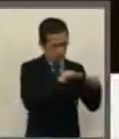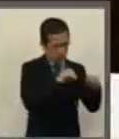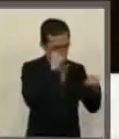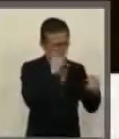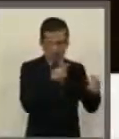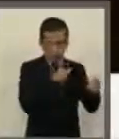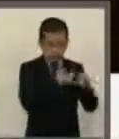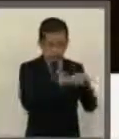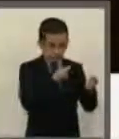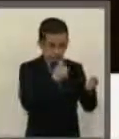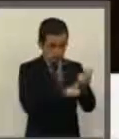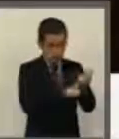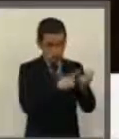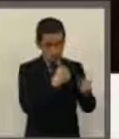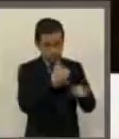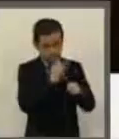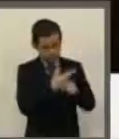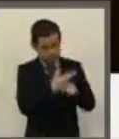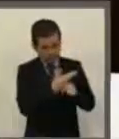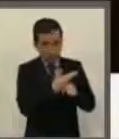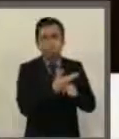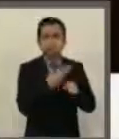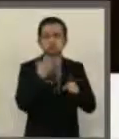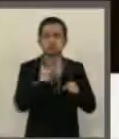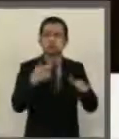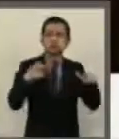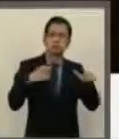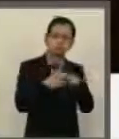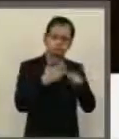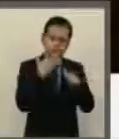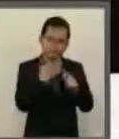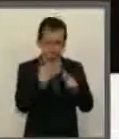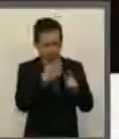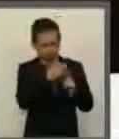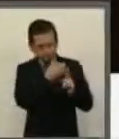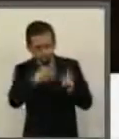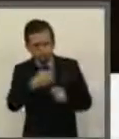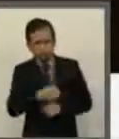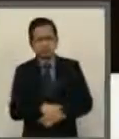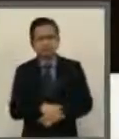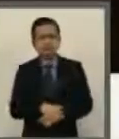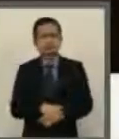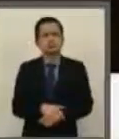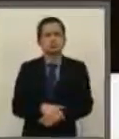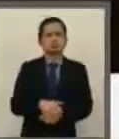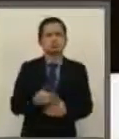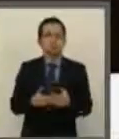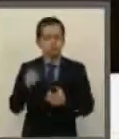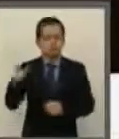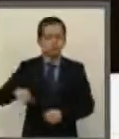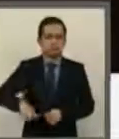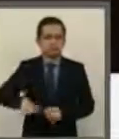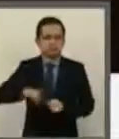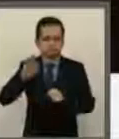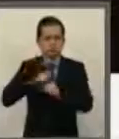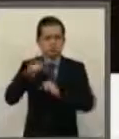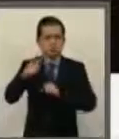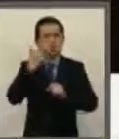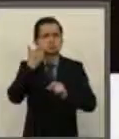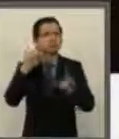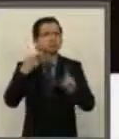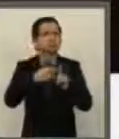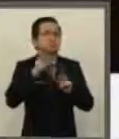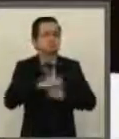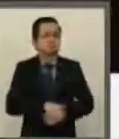control de la Secretaría de la Función Pública. La visión de austeridad republicana que refleja el gobierno federal en